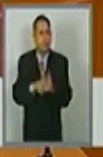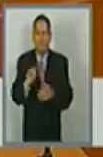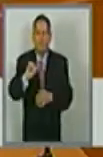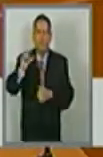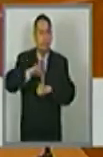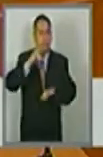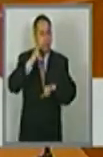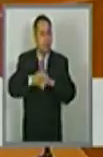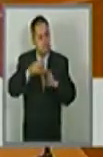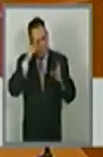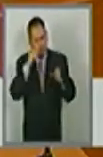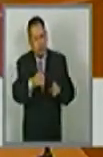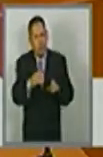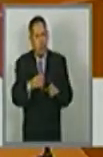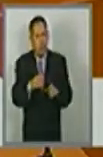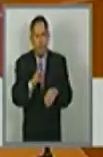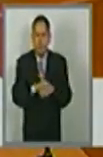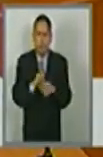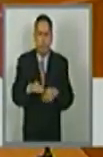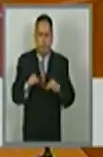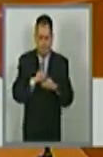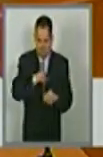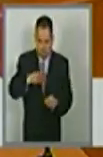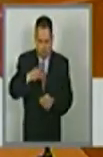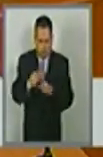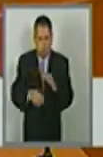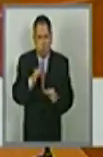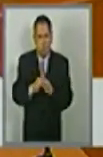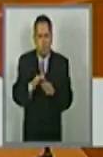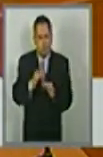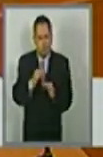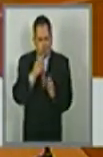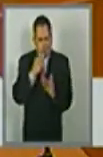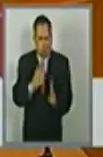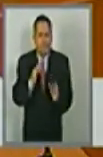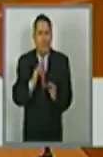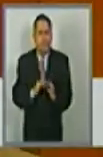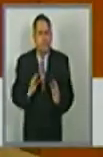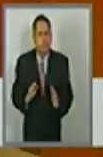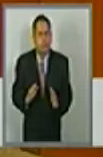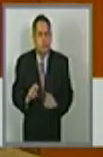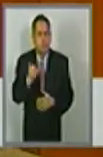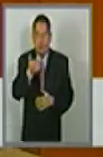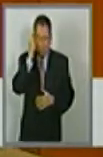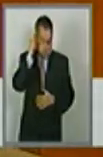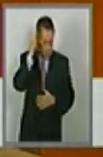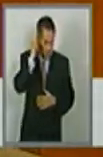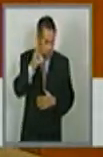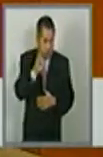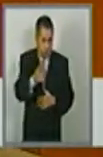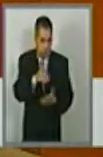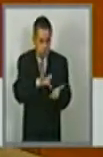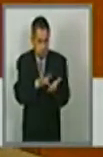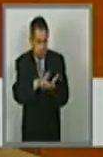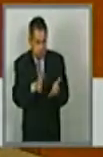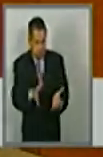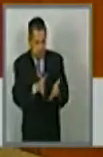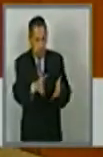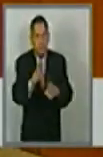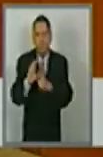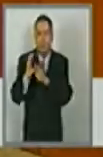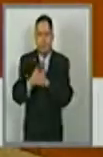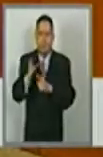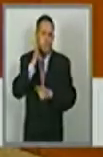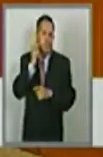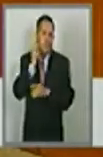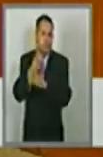se ocupe y se preocupe por cumplir con las funciones legales que tiene, y ojalá este exhorto que hace la